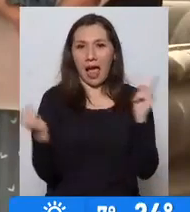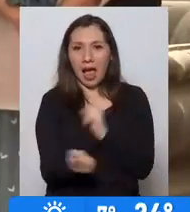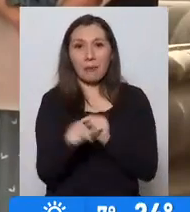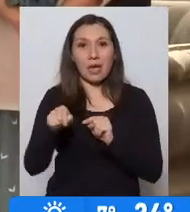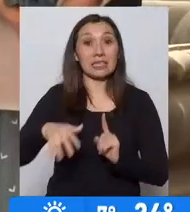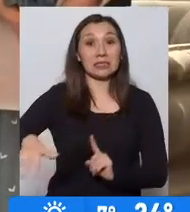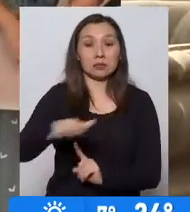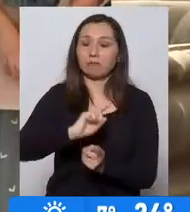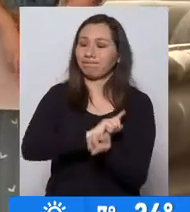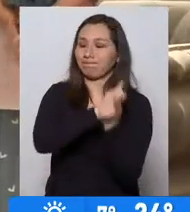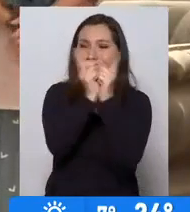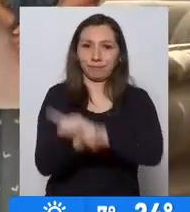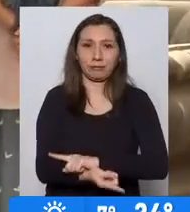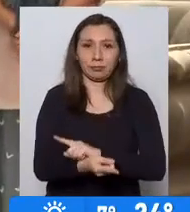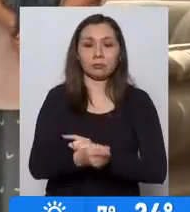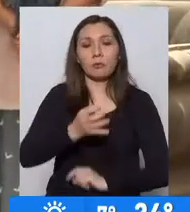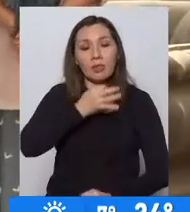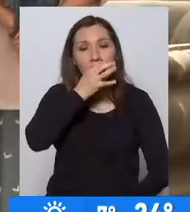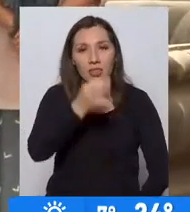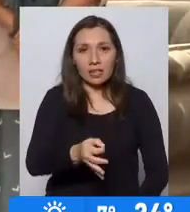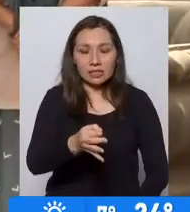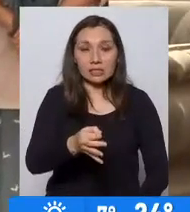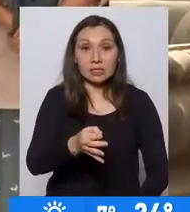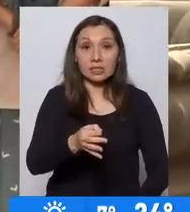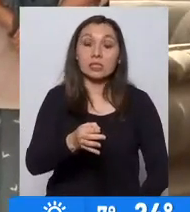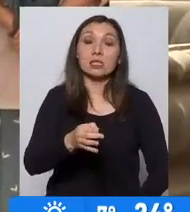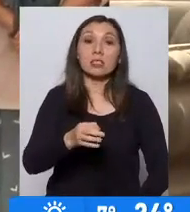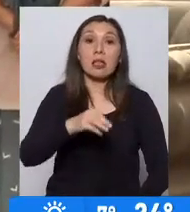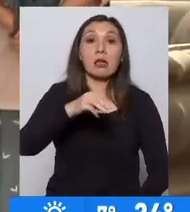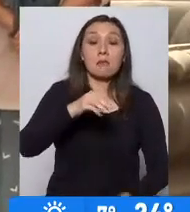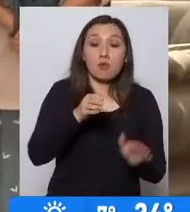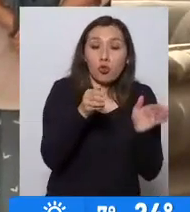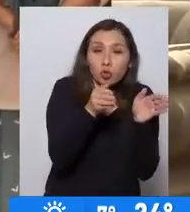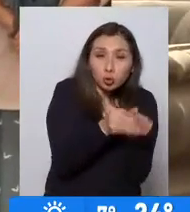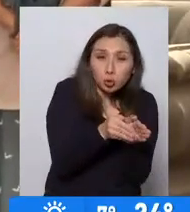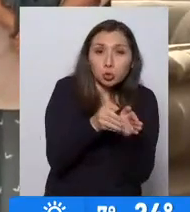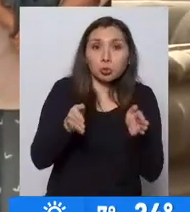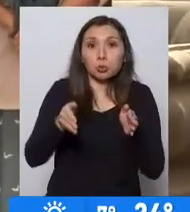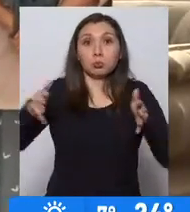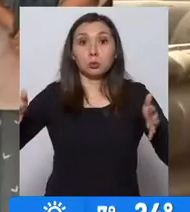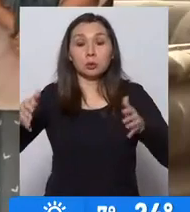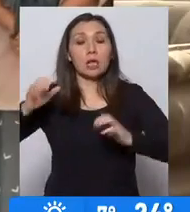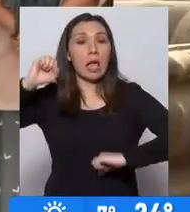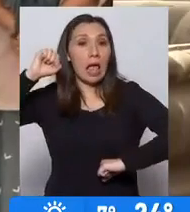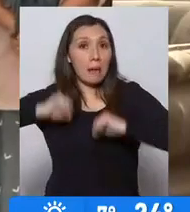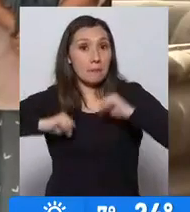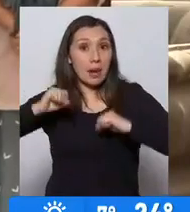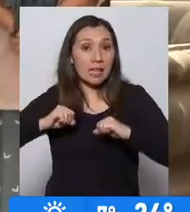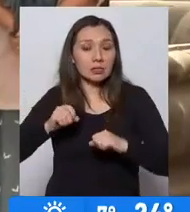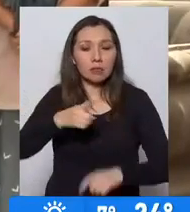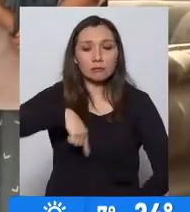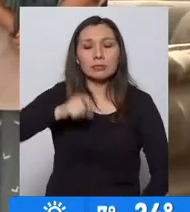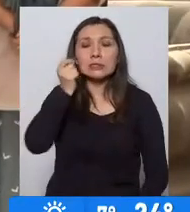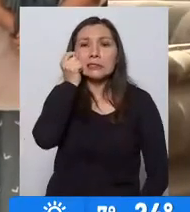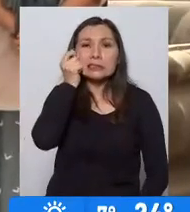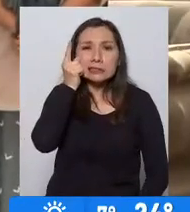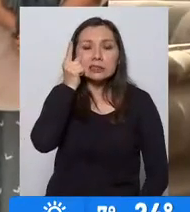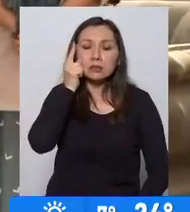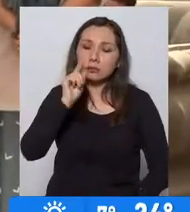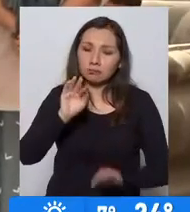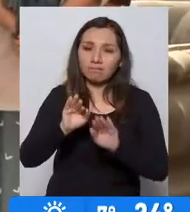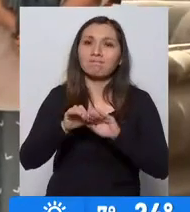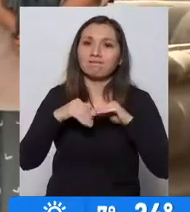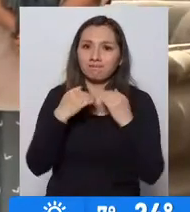esa situación y decirles a los micro, pequeños y medianos empresarios que entendemos